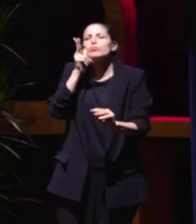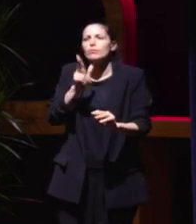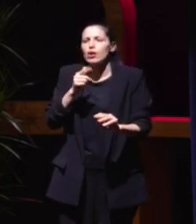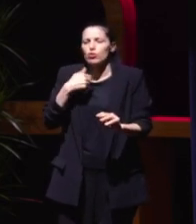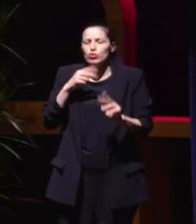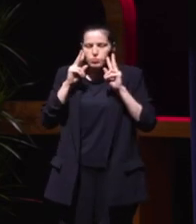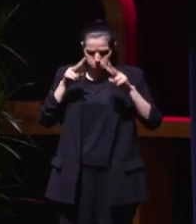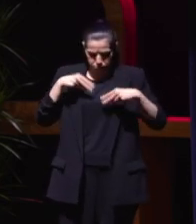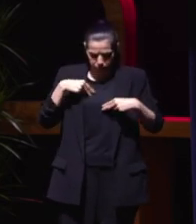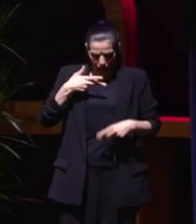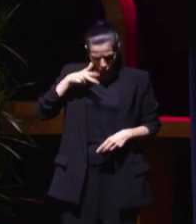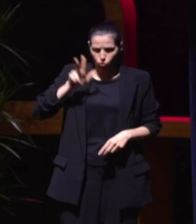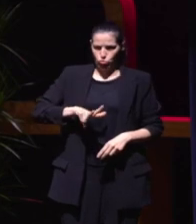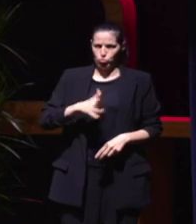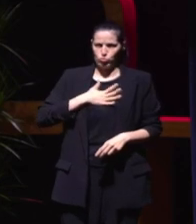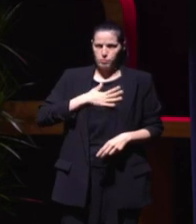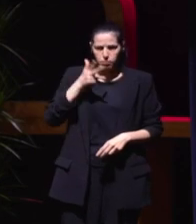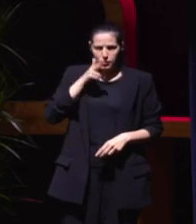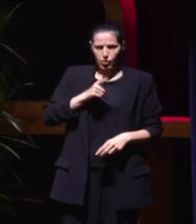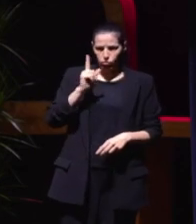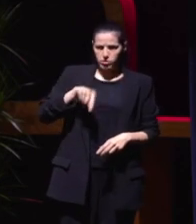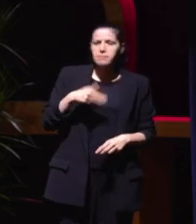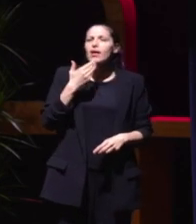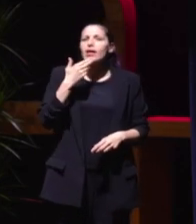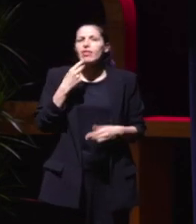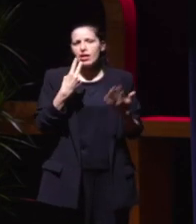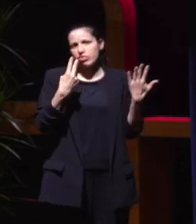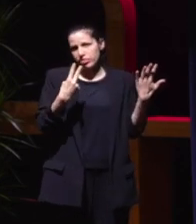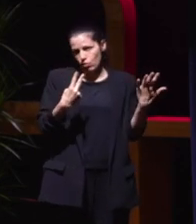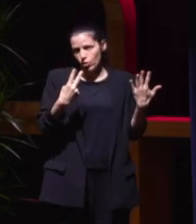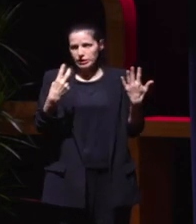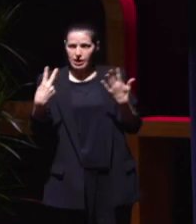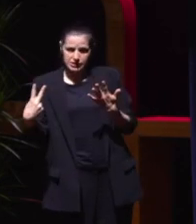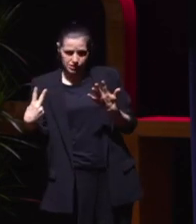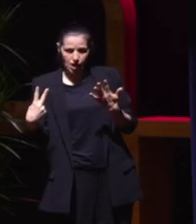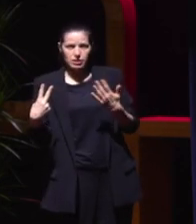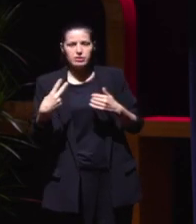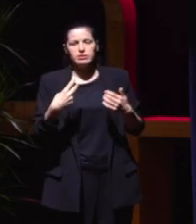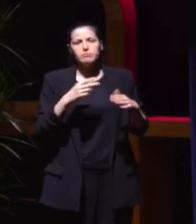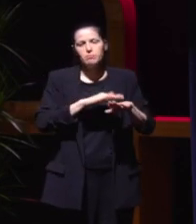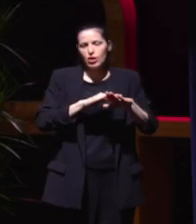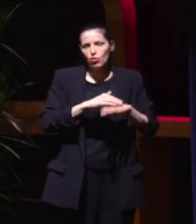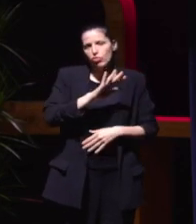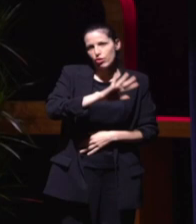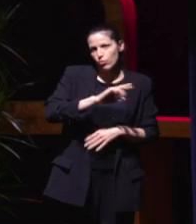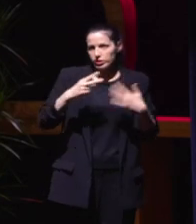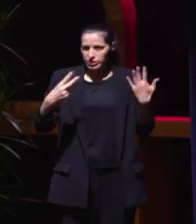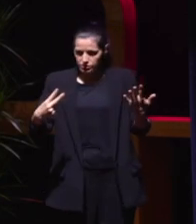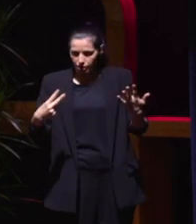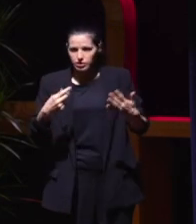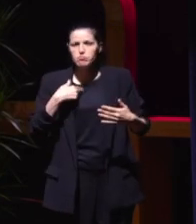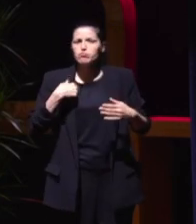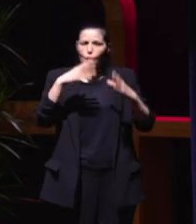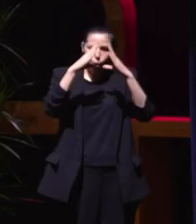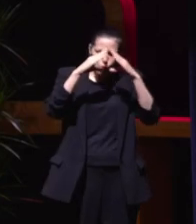mío yo tengo soy una mujer de 57 años de clase media madrileña soy Universitaria nunca